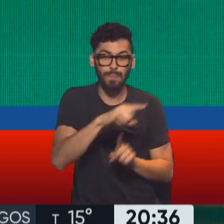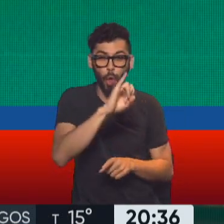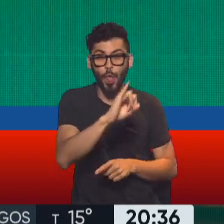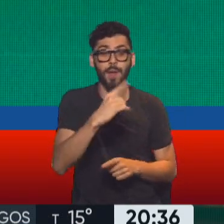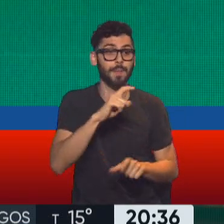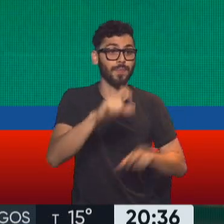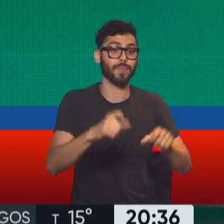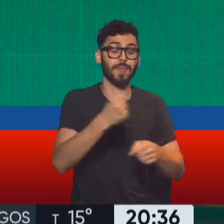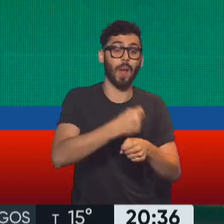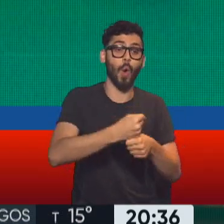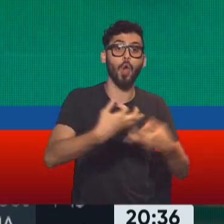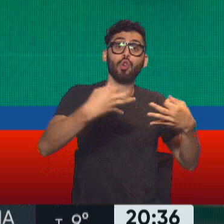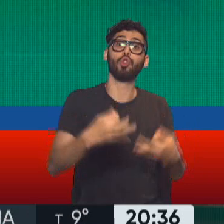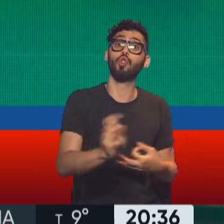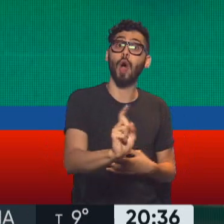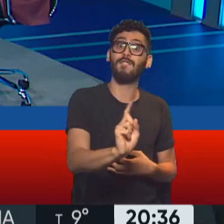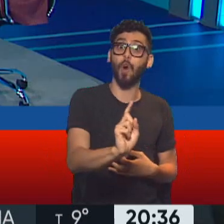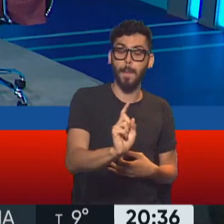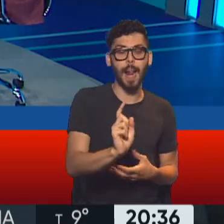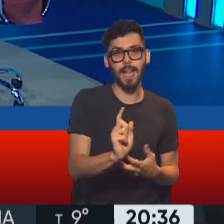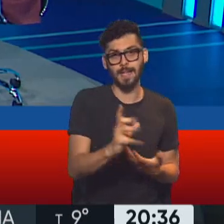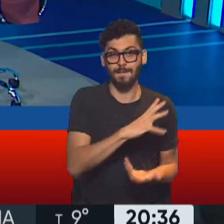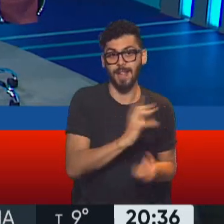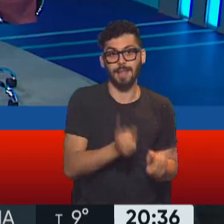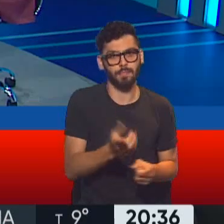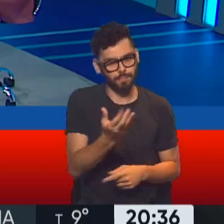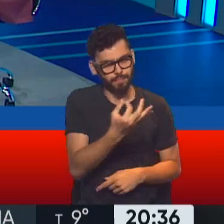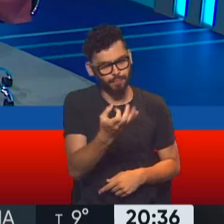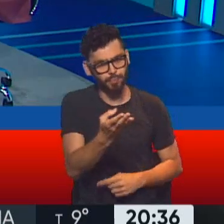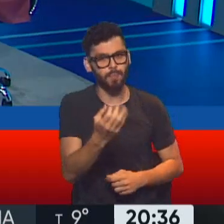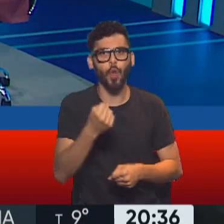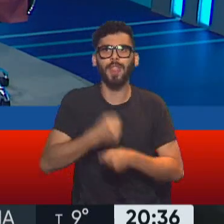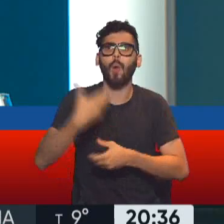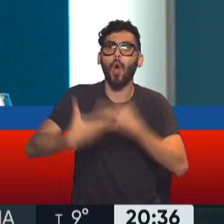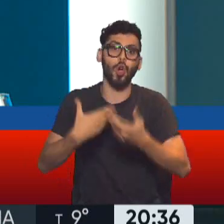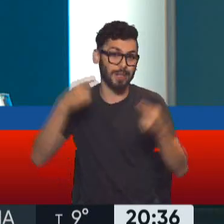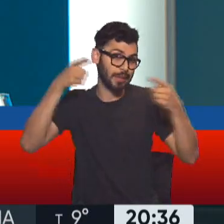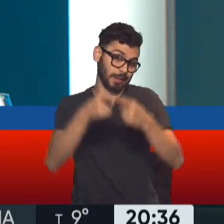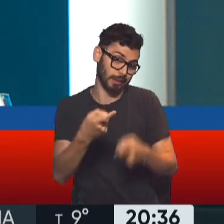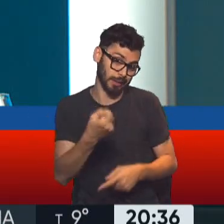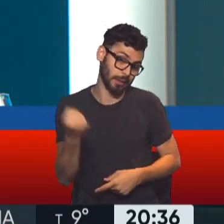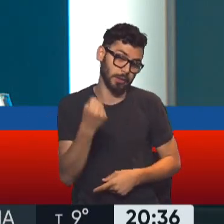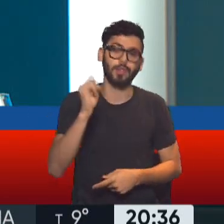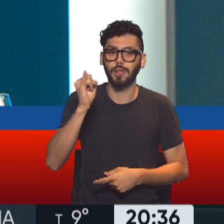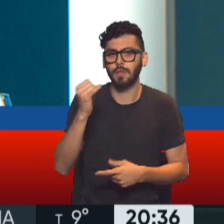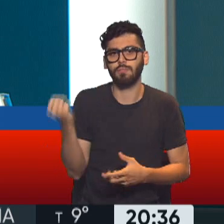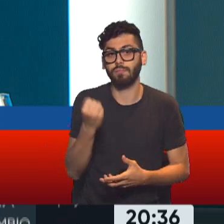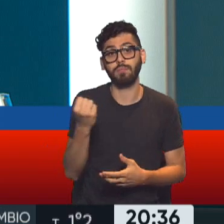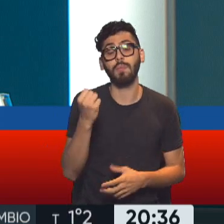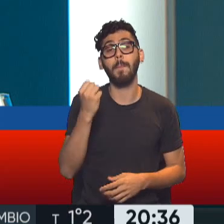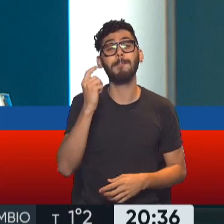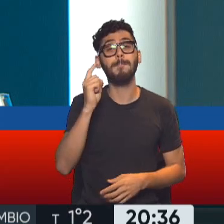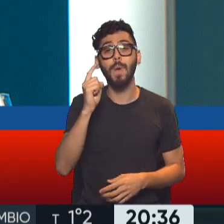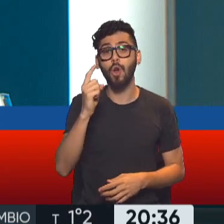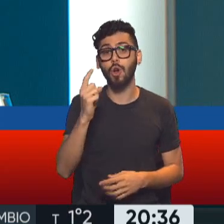los trabajadores informales. Esencial, Atilio, ¿no? Apuntar a la reactivación del trabajo. Y absolutamente, fundamental, pero hay que capturar